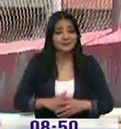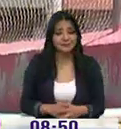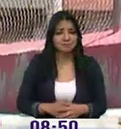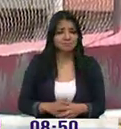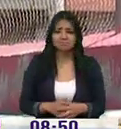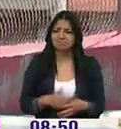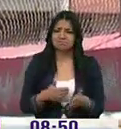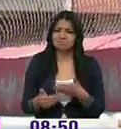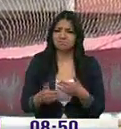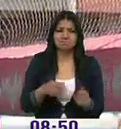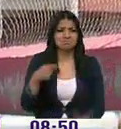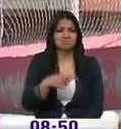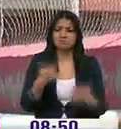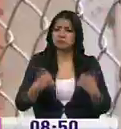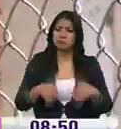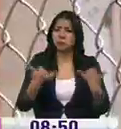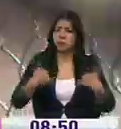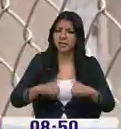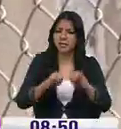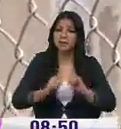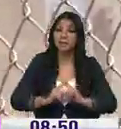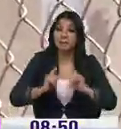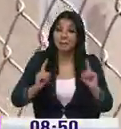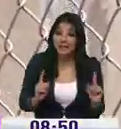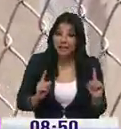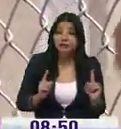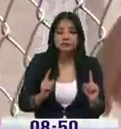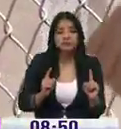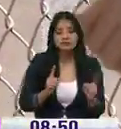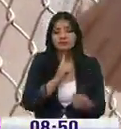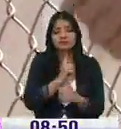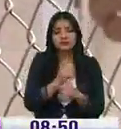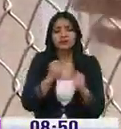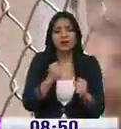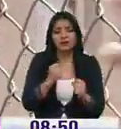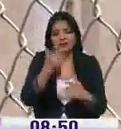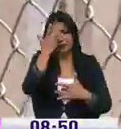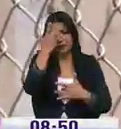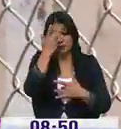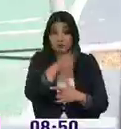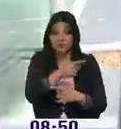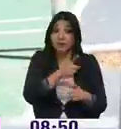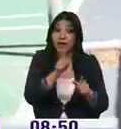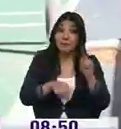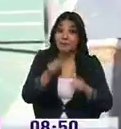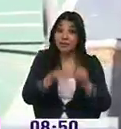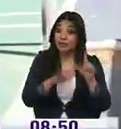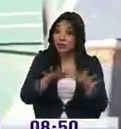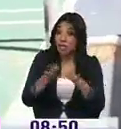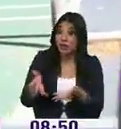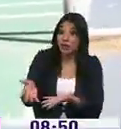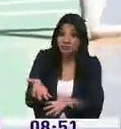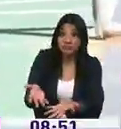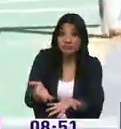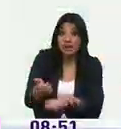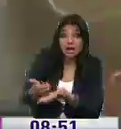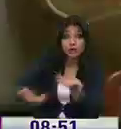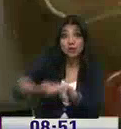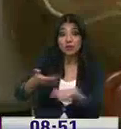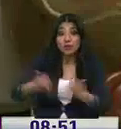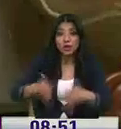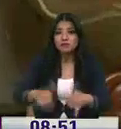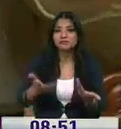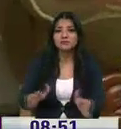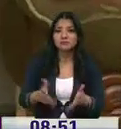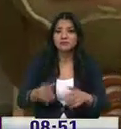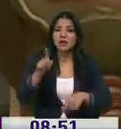que Joao juegue. No obstante, su diagnóstico muchas veces ha hecho que sus amiguitos no lo incluyan en los mismos juegos. O sea, sí hay niños